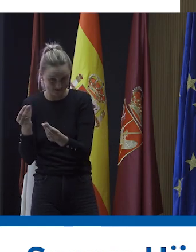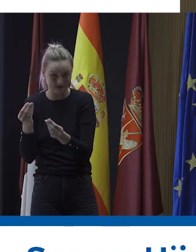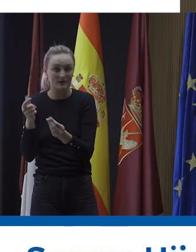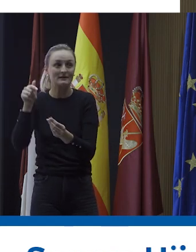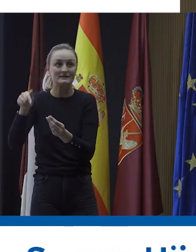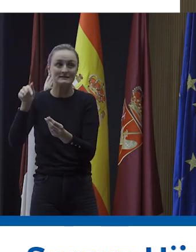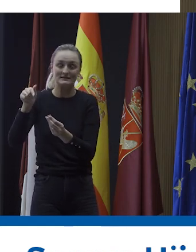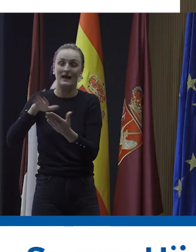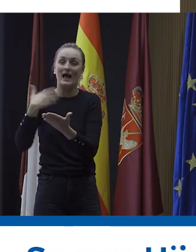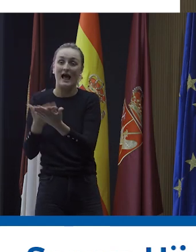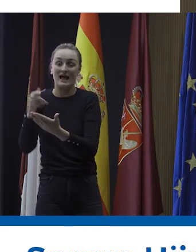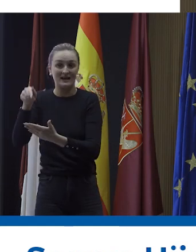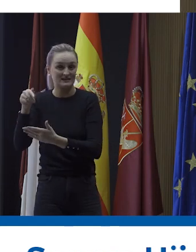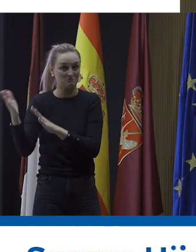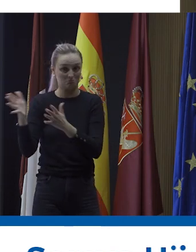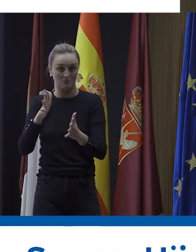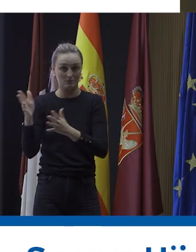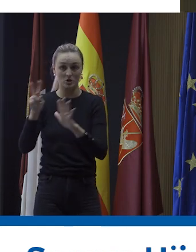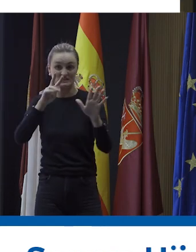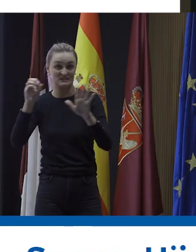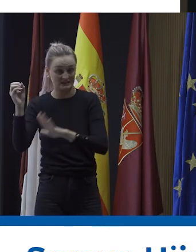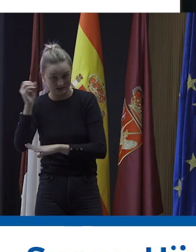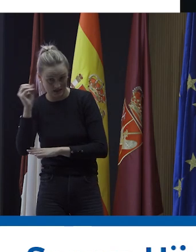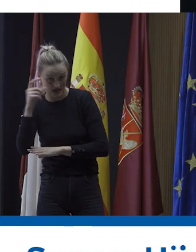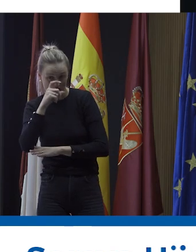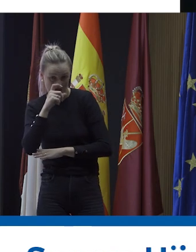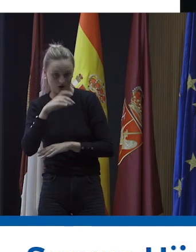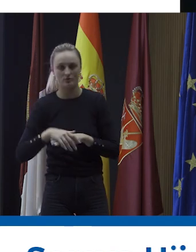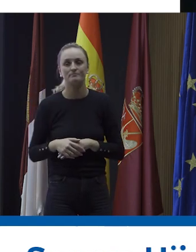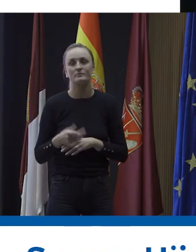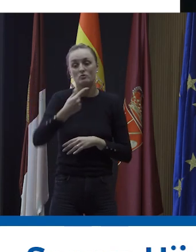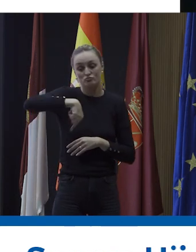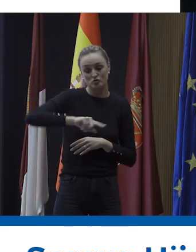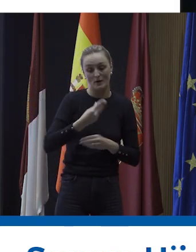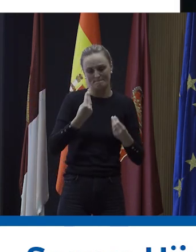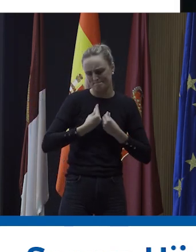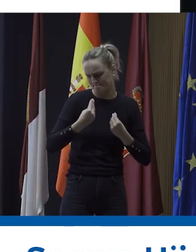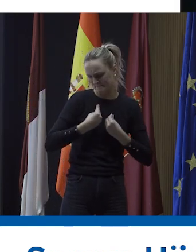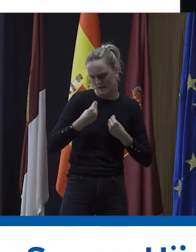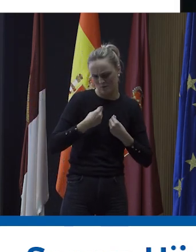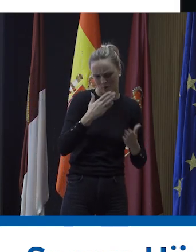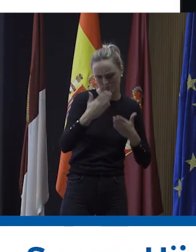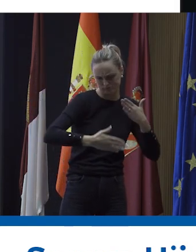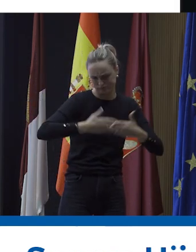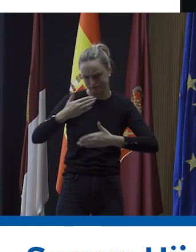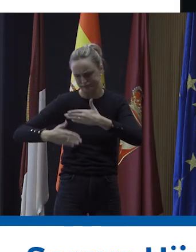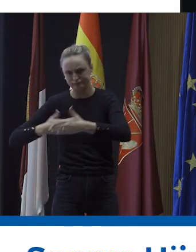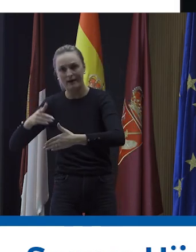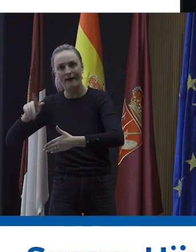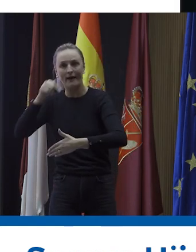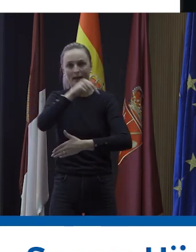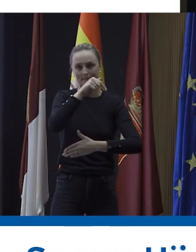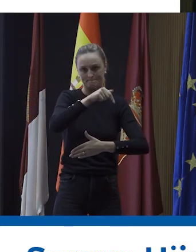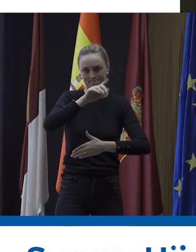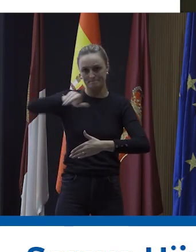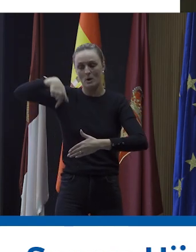menopausia hasta prácticamente los 70 años. Entonces vivimos muchos años en posmenopausia. ¿Y qué sucede aquí? Pues